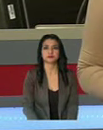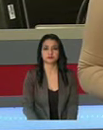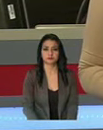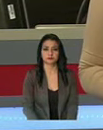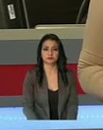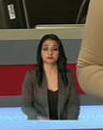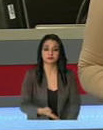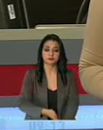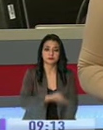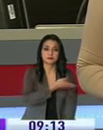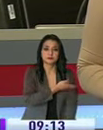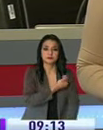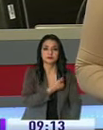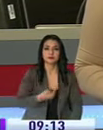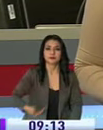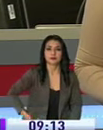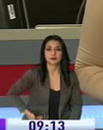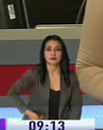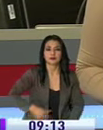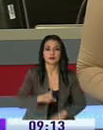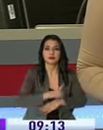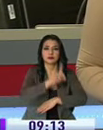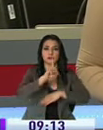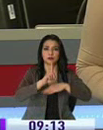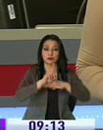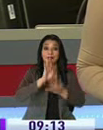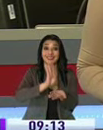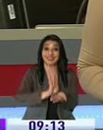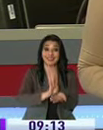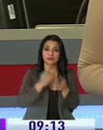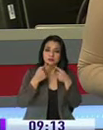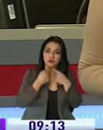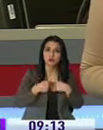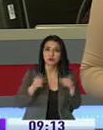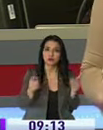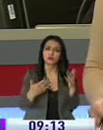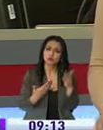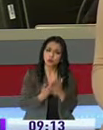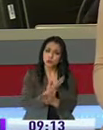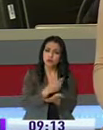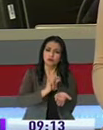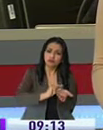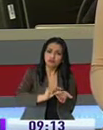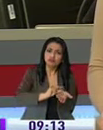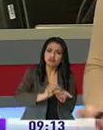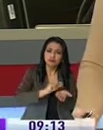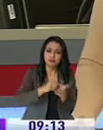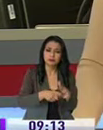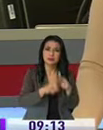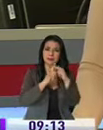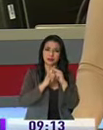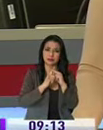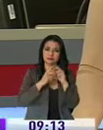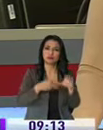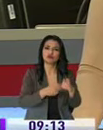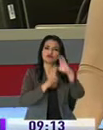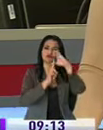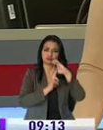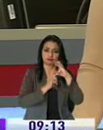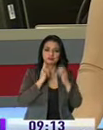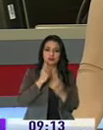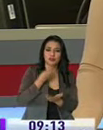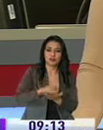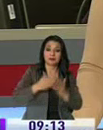Y tras el anuncio del presidente del directorio del IES, Richard Espinosa, de nuevas facilidades para realizar préstamos hipotecarios para